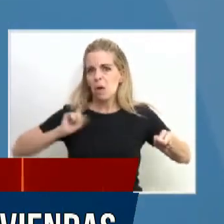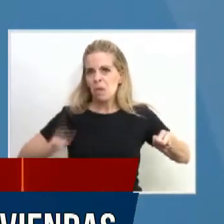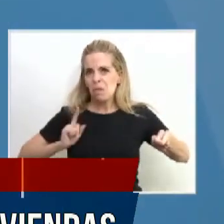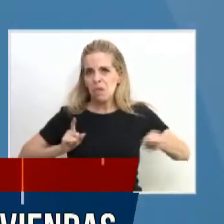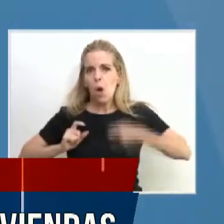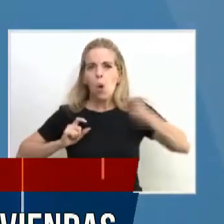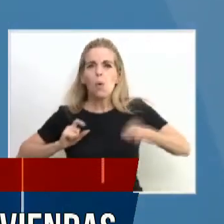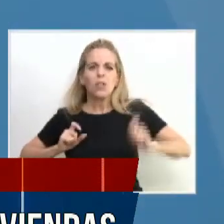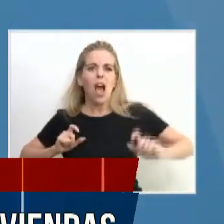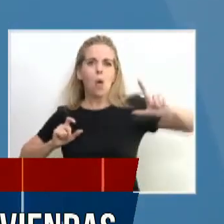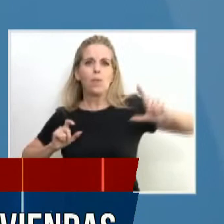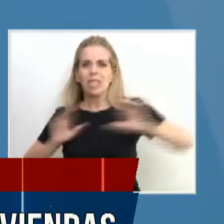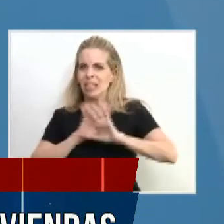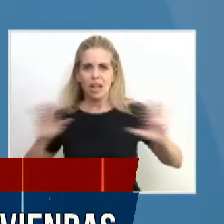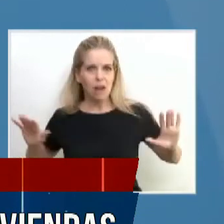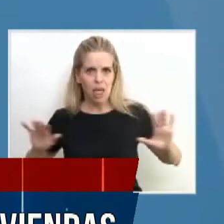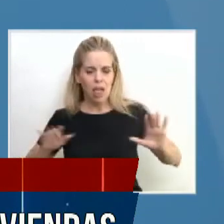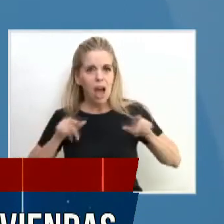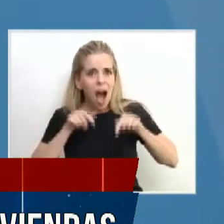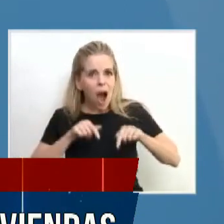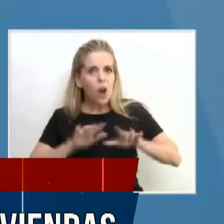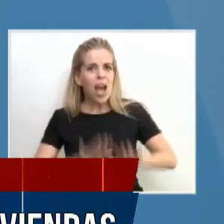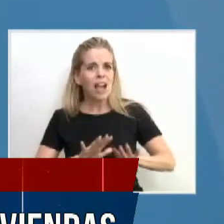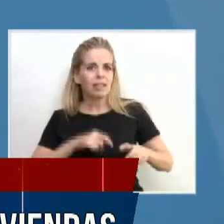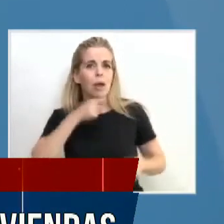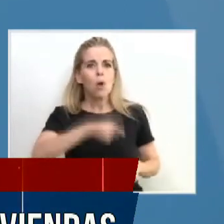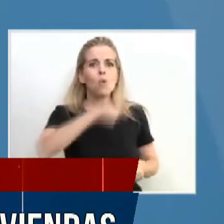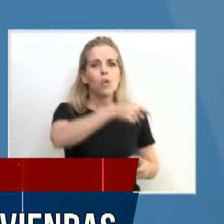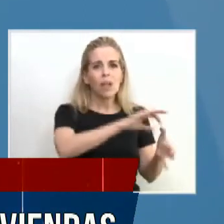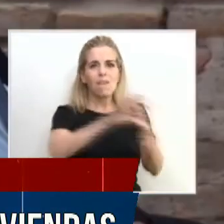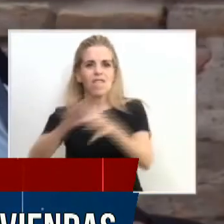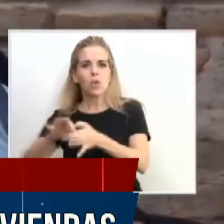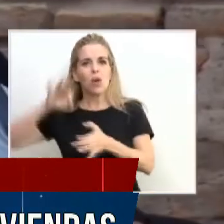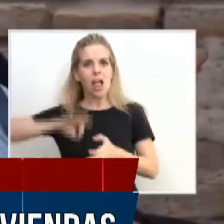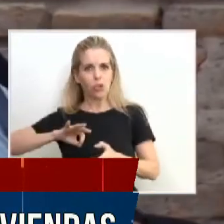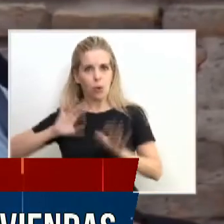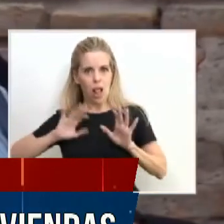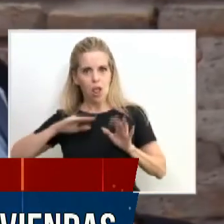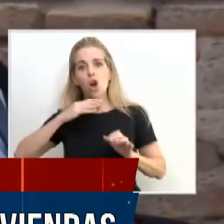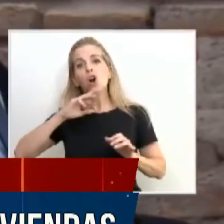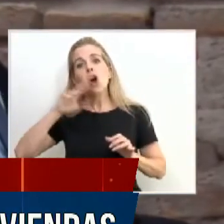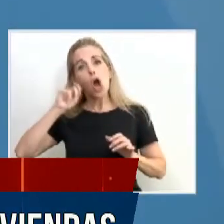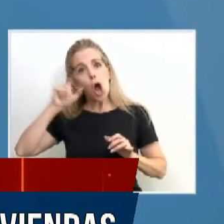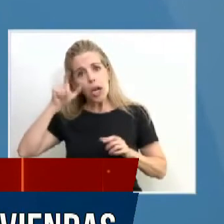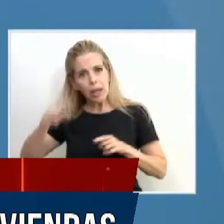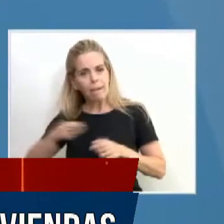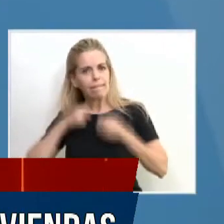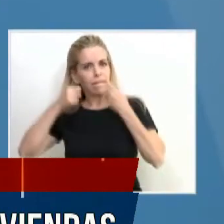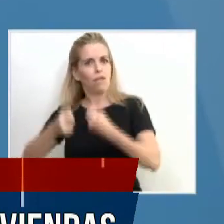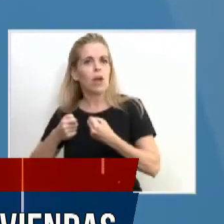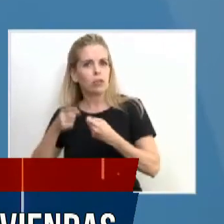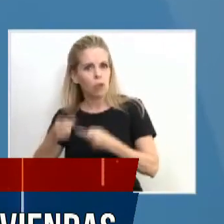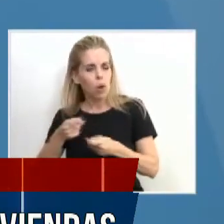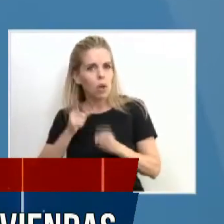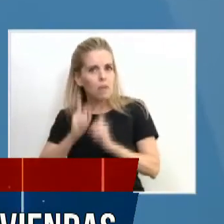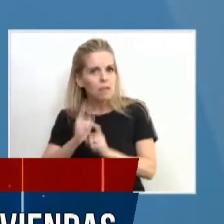créditos que se indexan de ese modo. Jorge ha hecho un enorme trabajo desde que llegó y lo está haciendo, lo